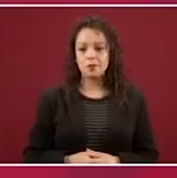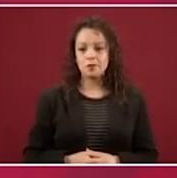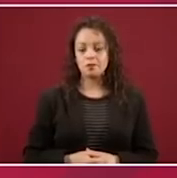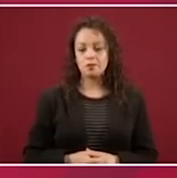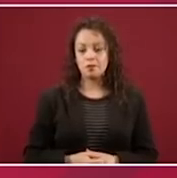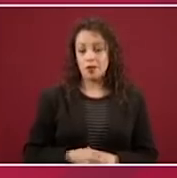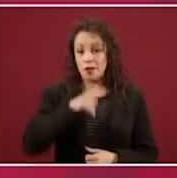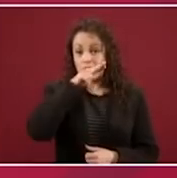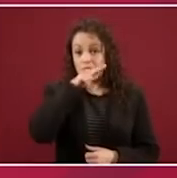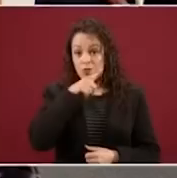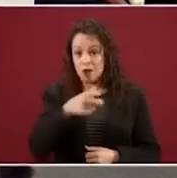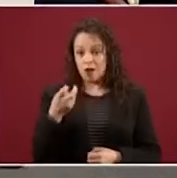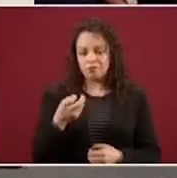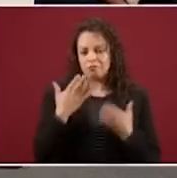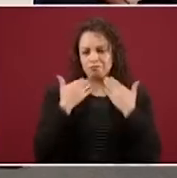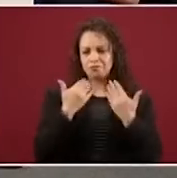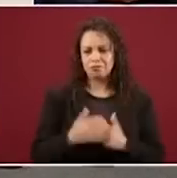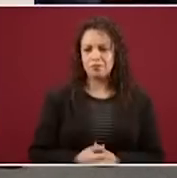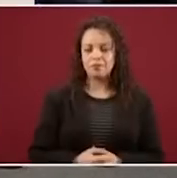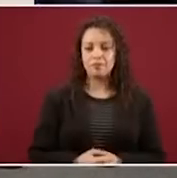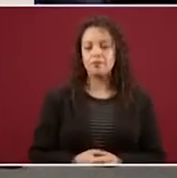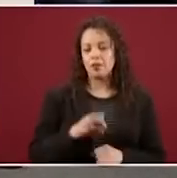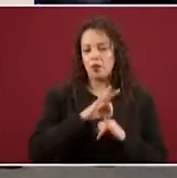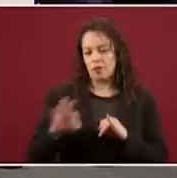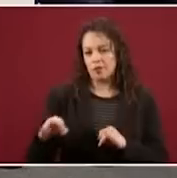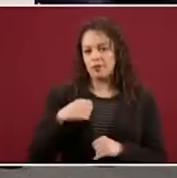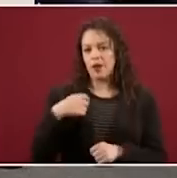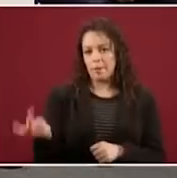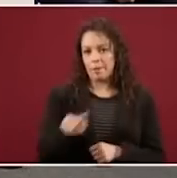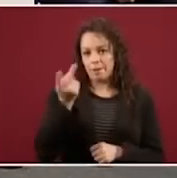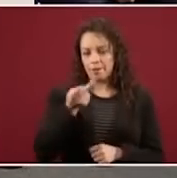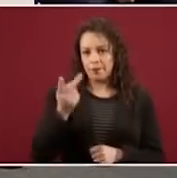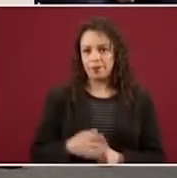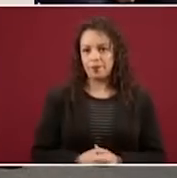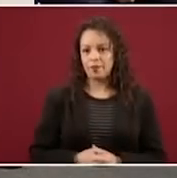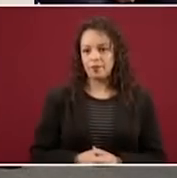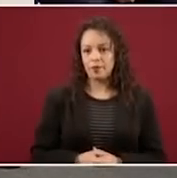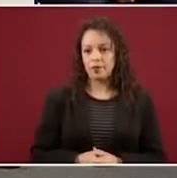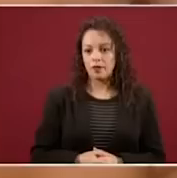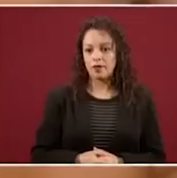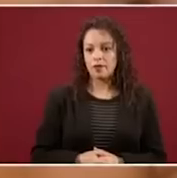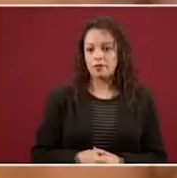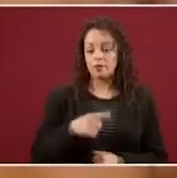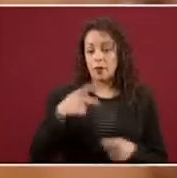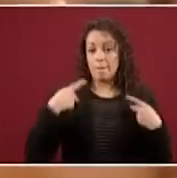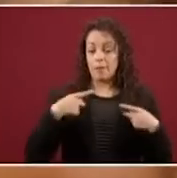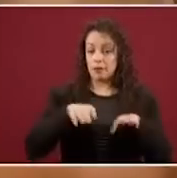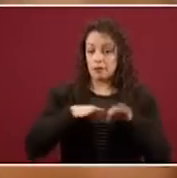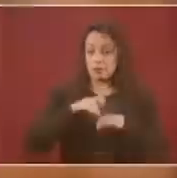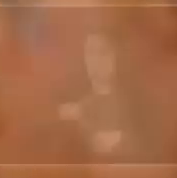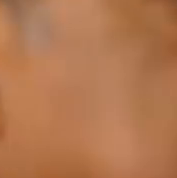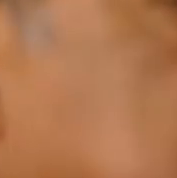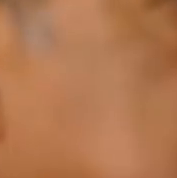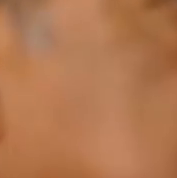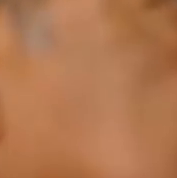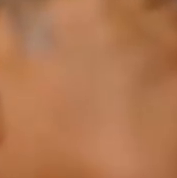alarmarnos por eso. Presidente, y finalmente preguntarle, en lo que va de su administración, un tercio de los servidores públicos que han estado en el servicio profesional